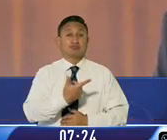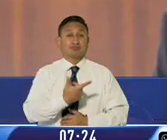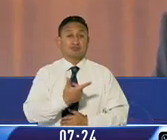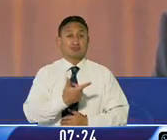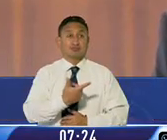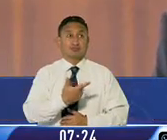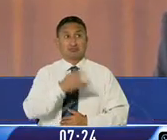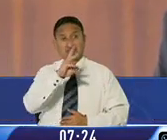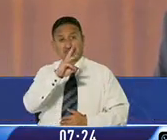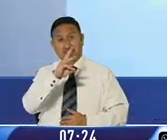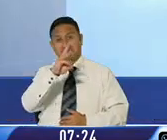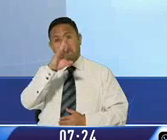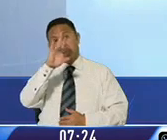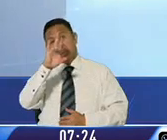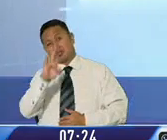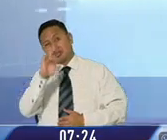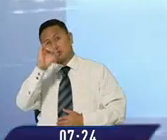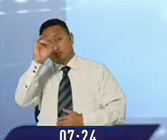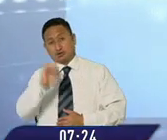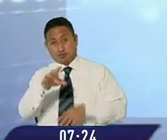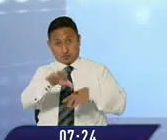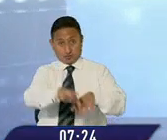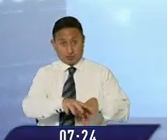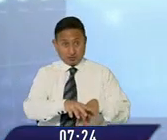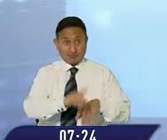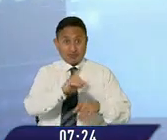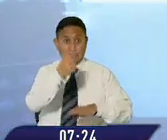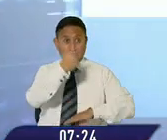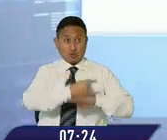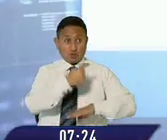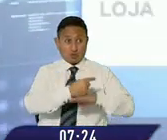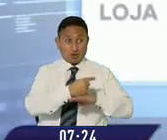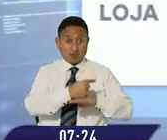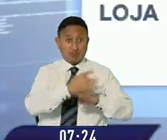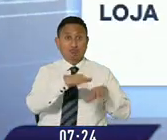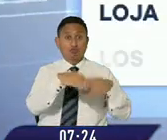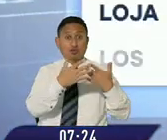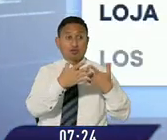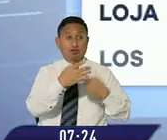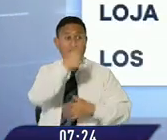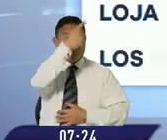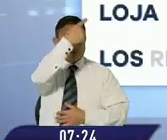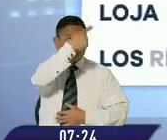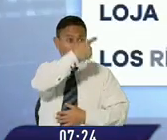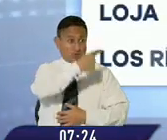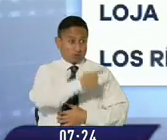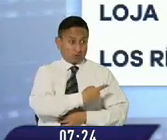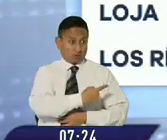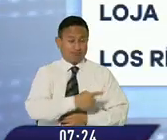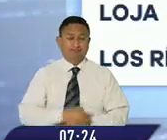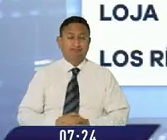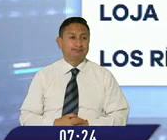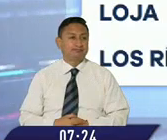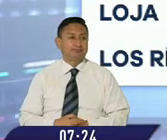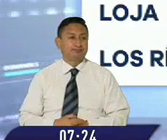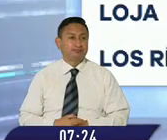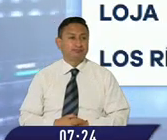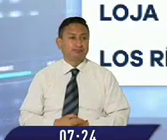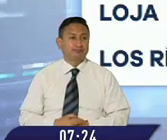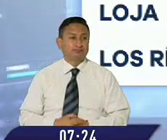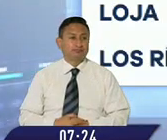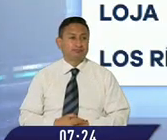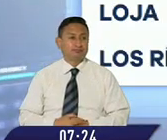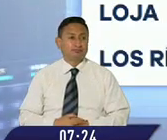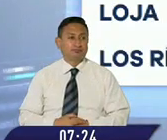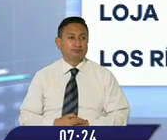del 6-7%. Guayas tiene el 12.8% de la cartera, Loja el 9% y Los